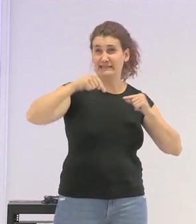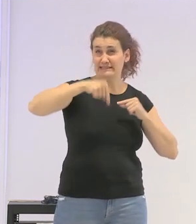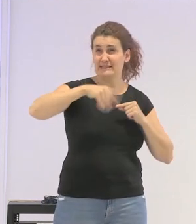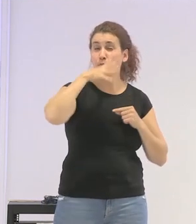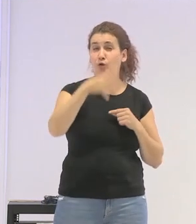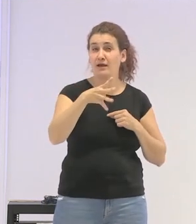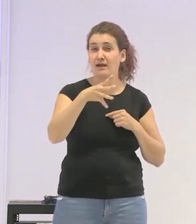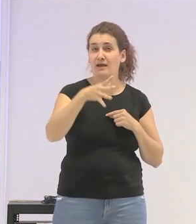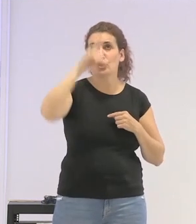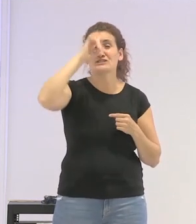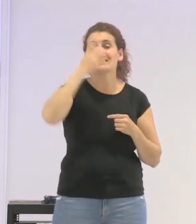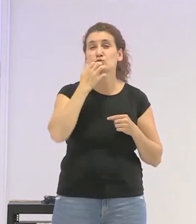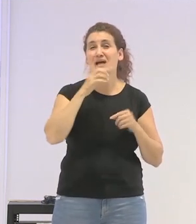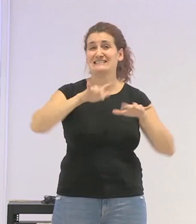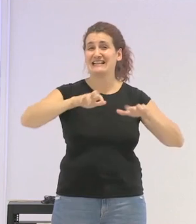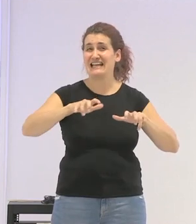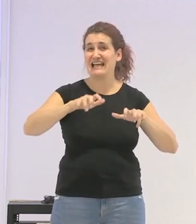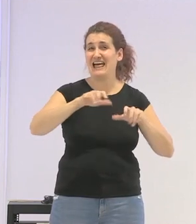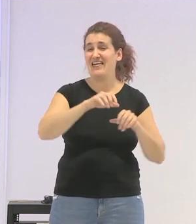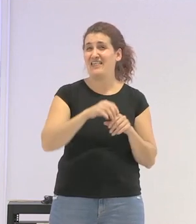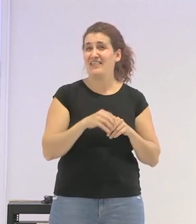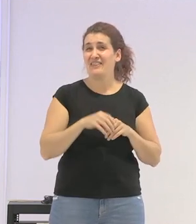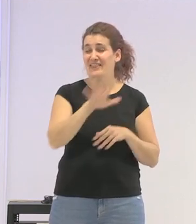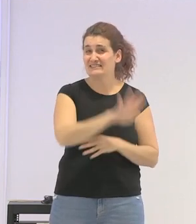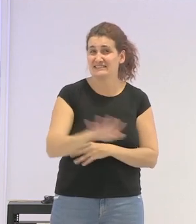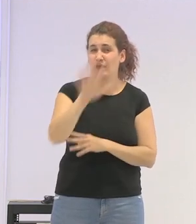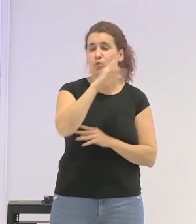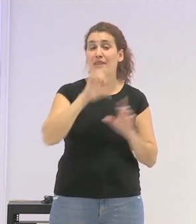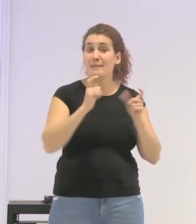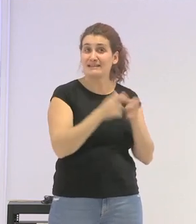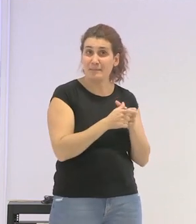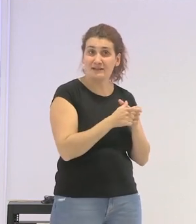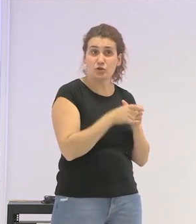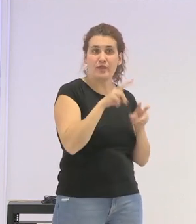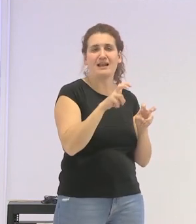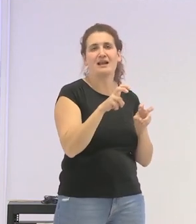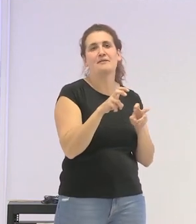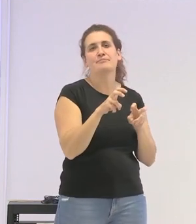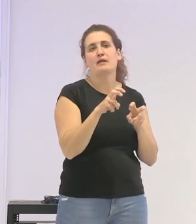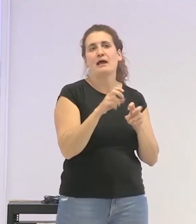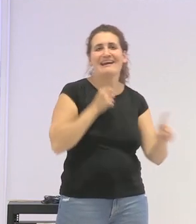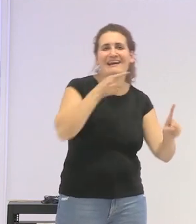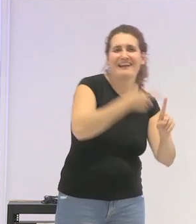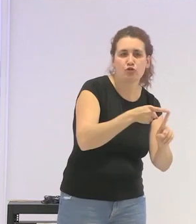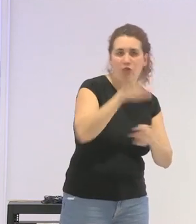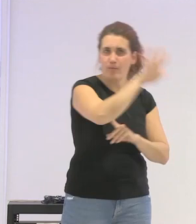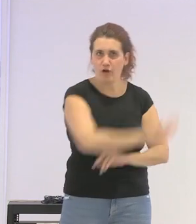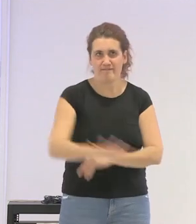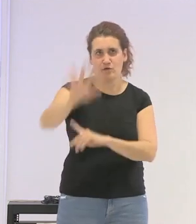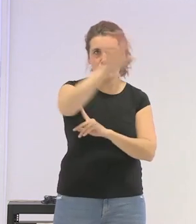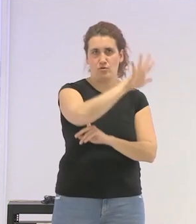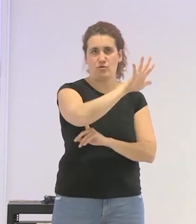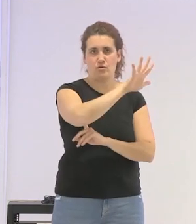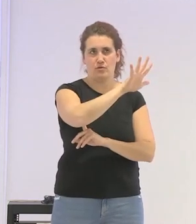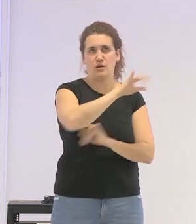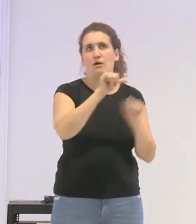hay no sé si es una Secretaría de Estado o un departamento de un ministerio que es de reto demográfico. Entonces, reto demográfico es una